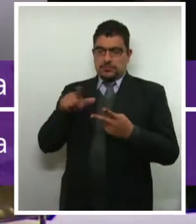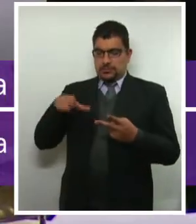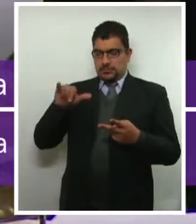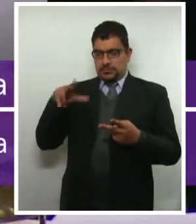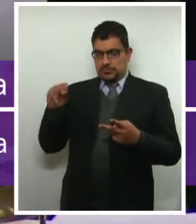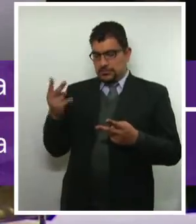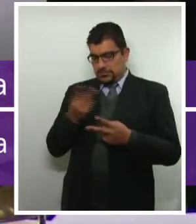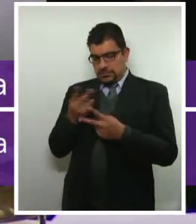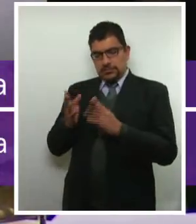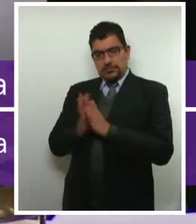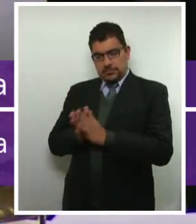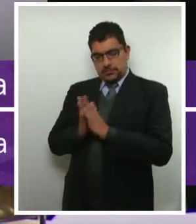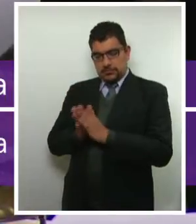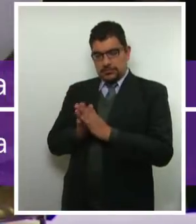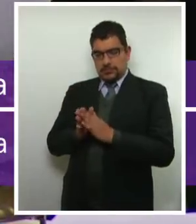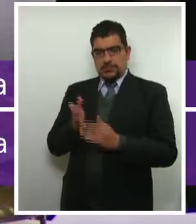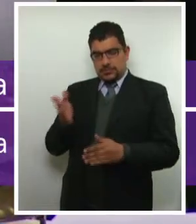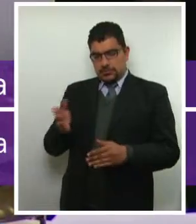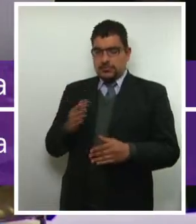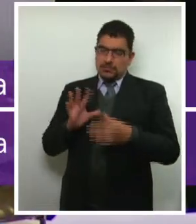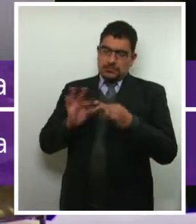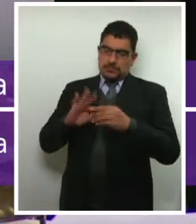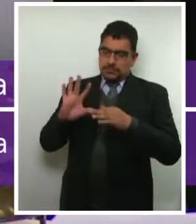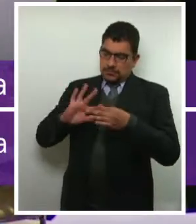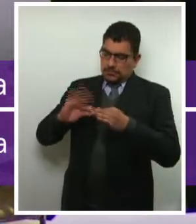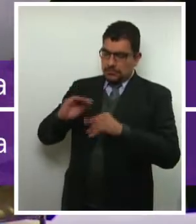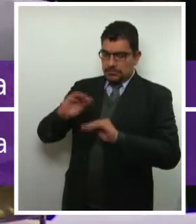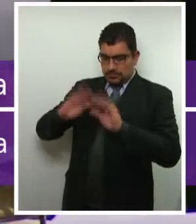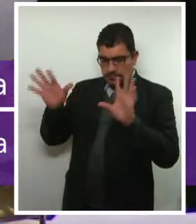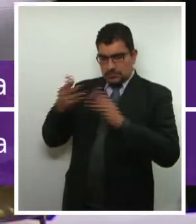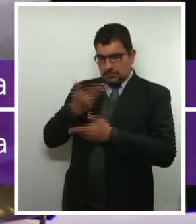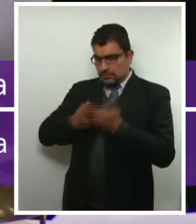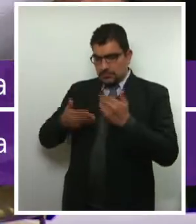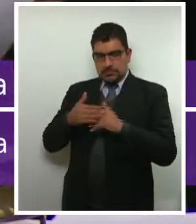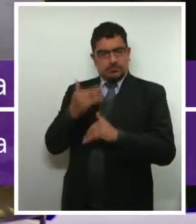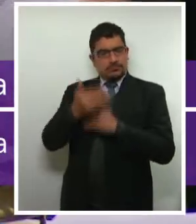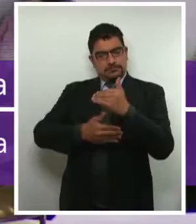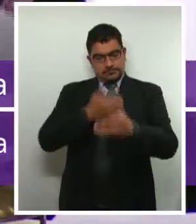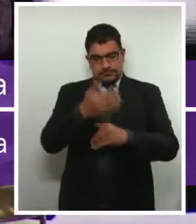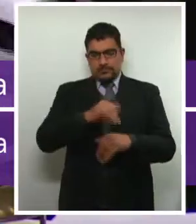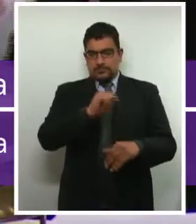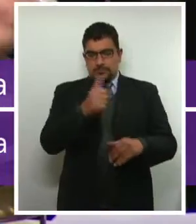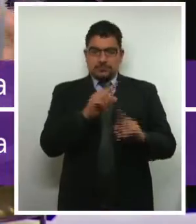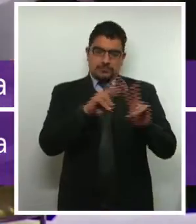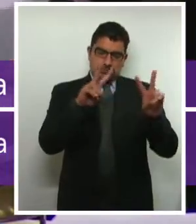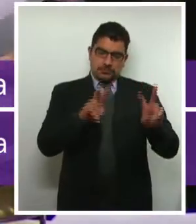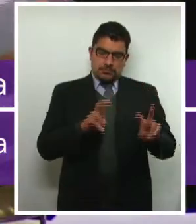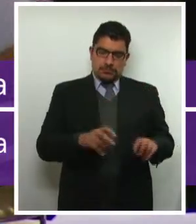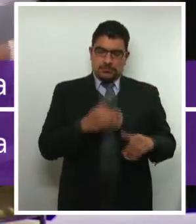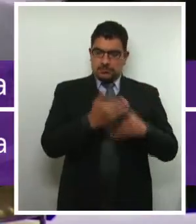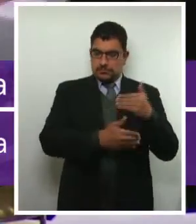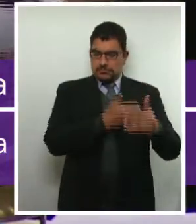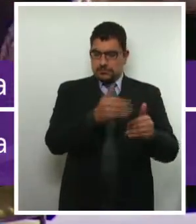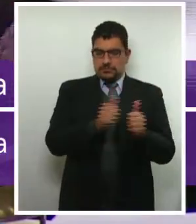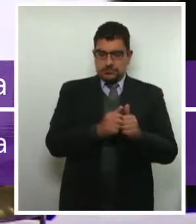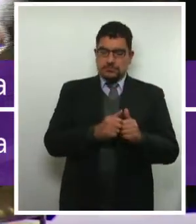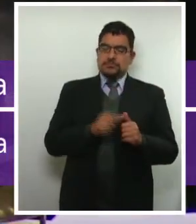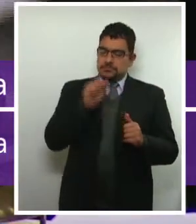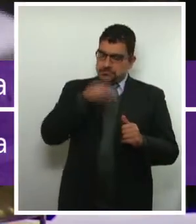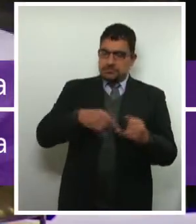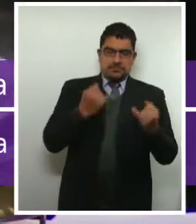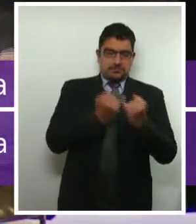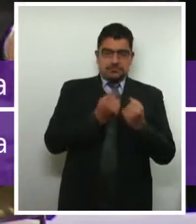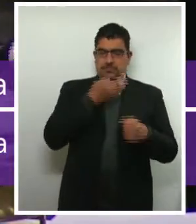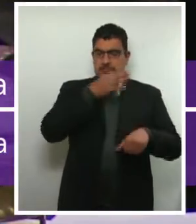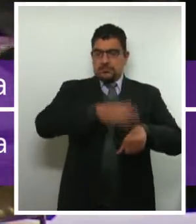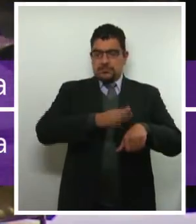Quijano, que aclaren esta situación y vamos a avanzar en los otros temas ya con el mecanismo